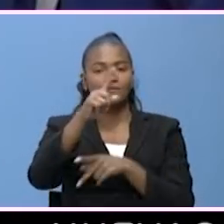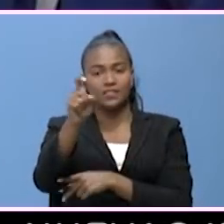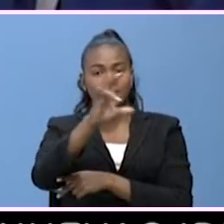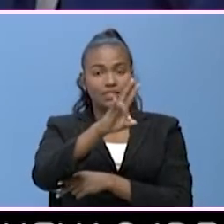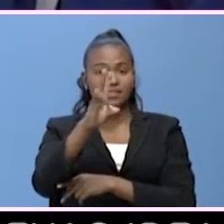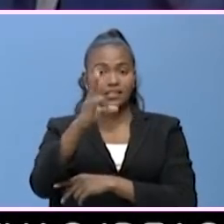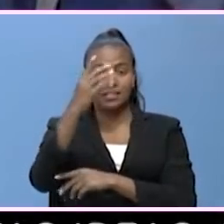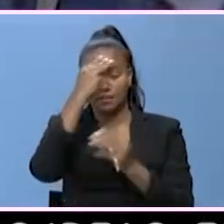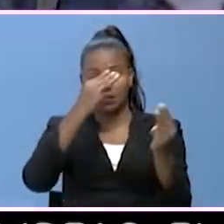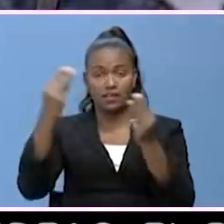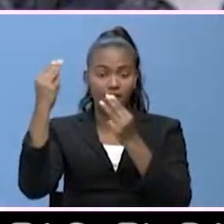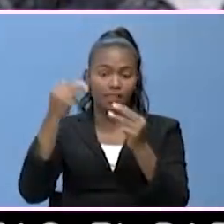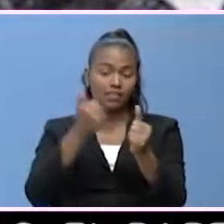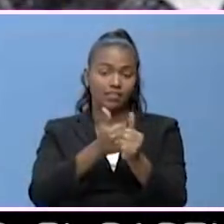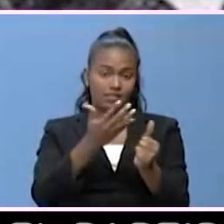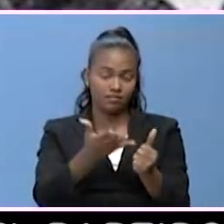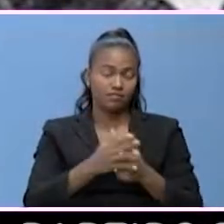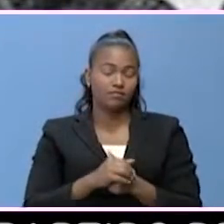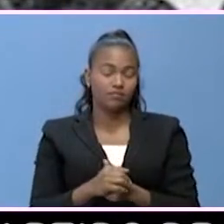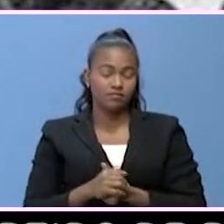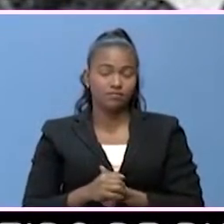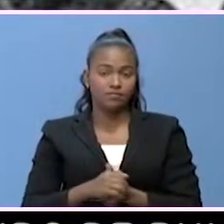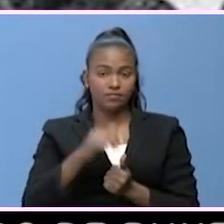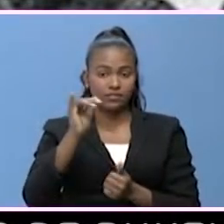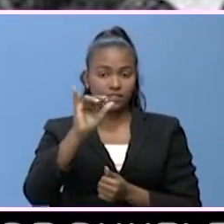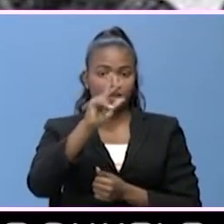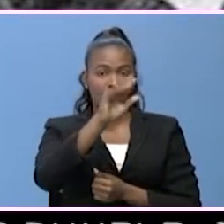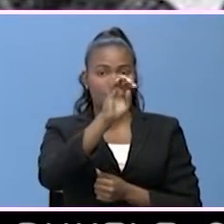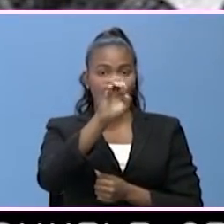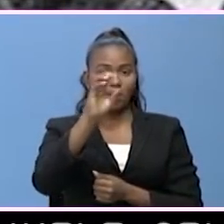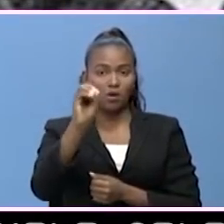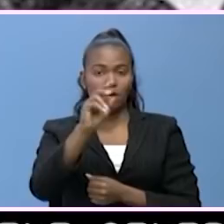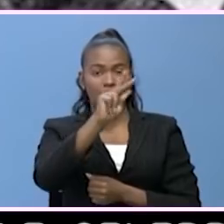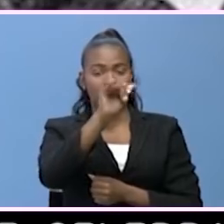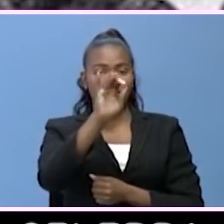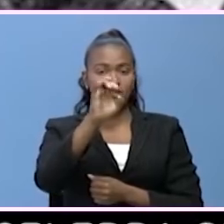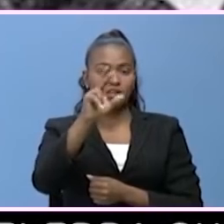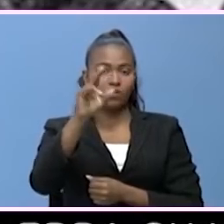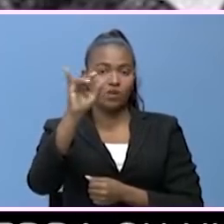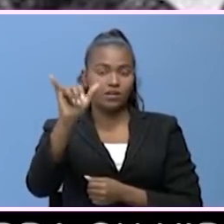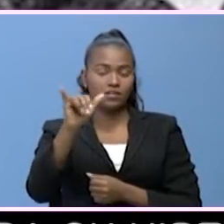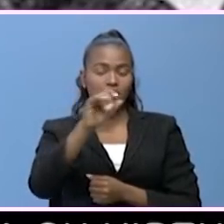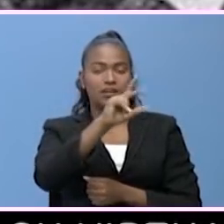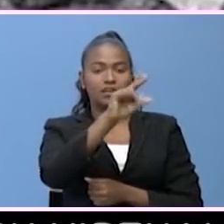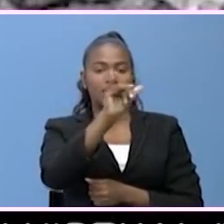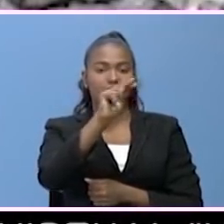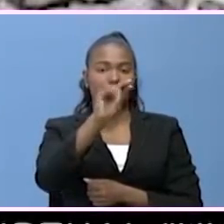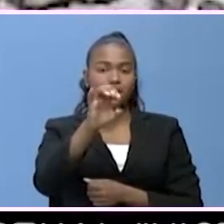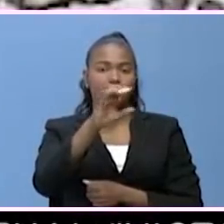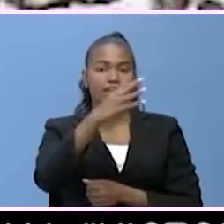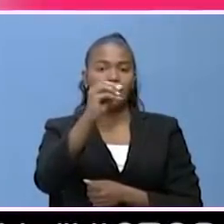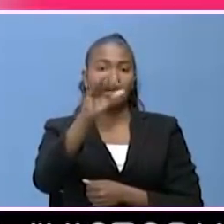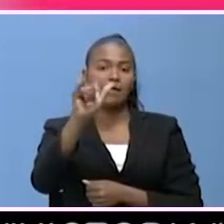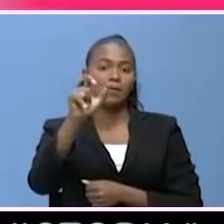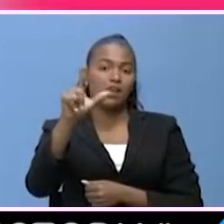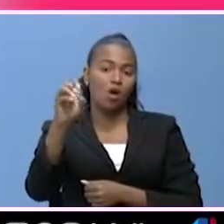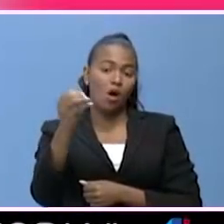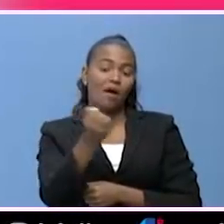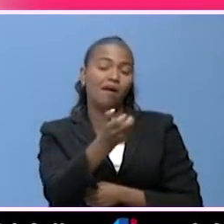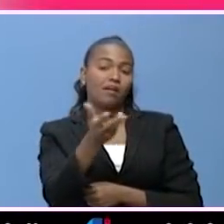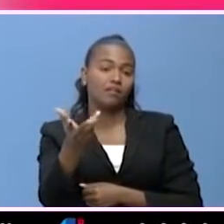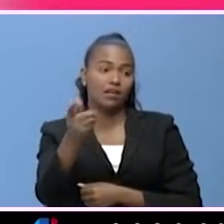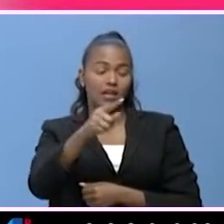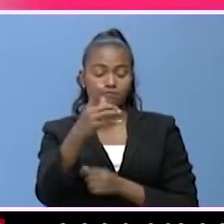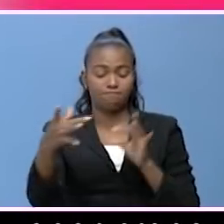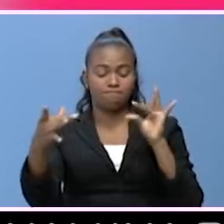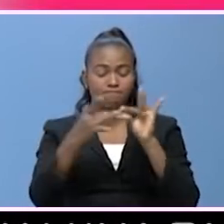177 años de la gesta patriótica. Jennifer López, Romeo Santos, Prince Royce, René Pérez y Camilo fueron algunos. A ellos se les unió